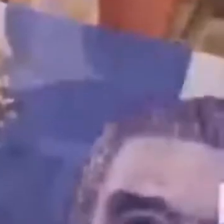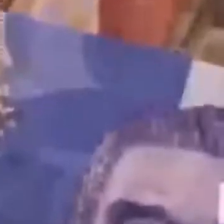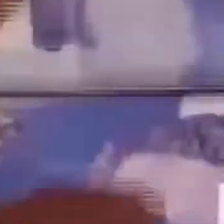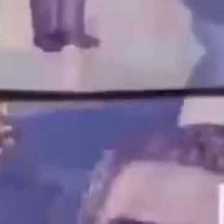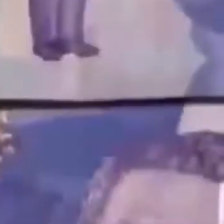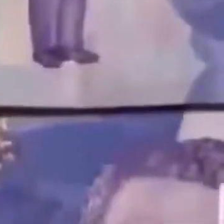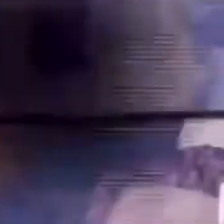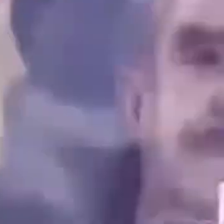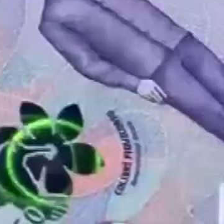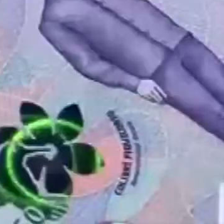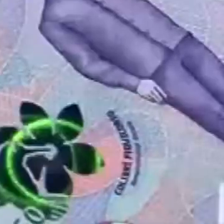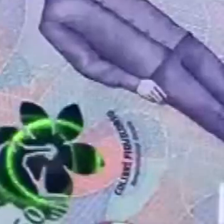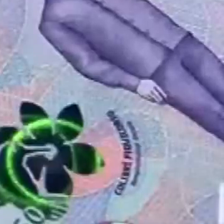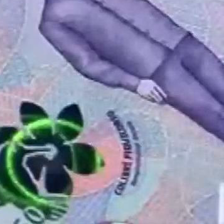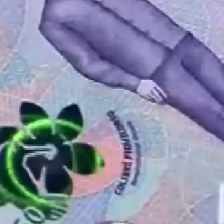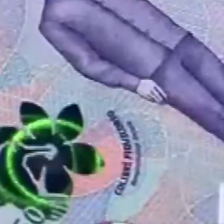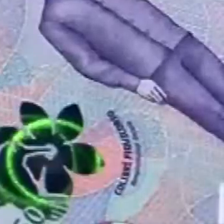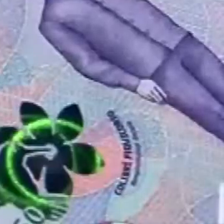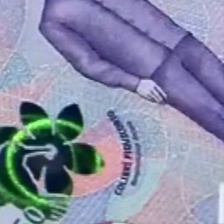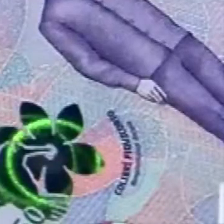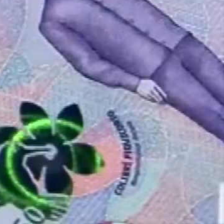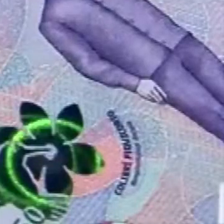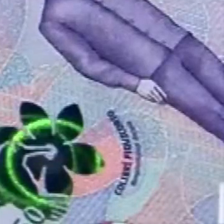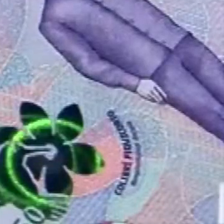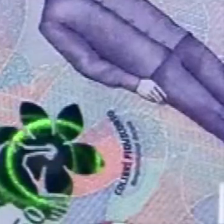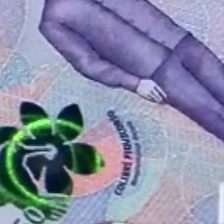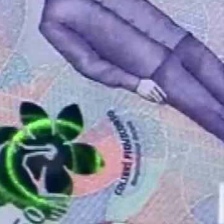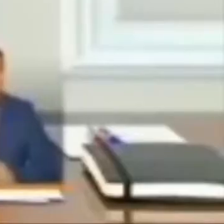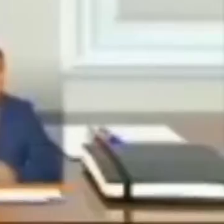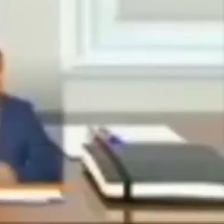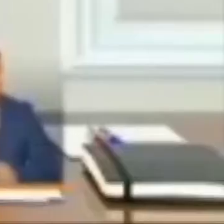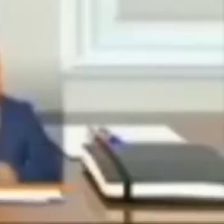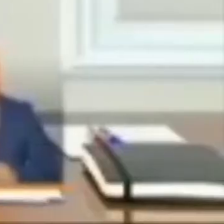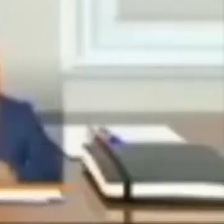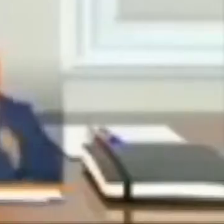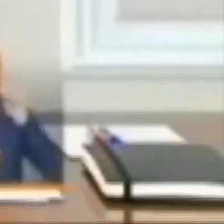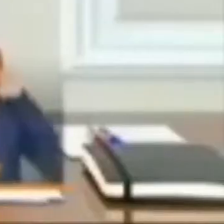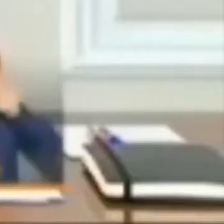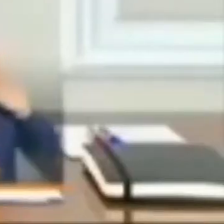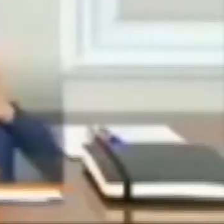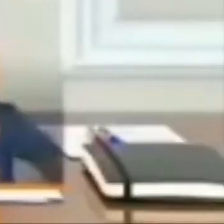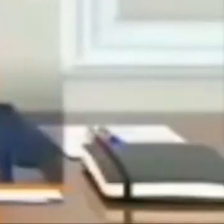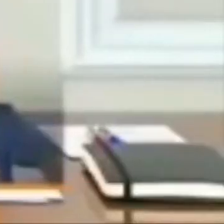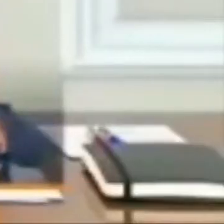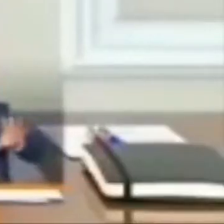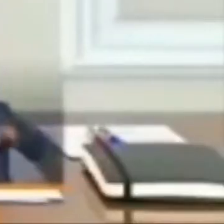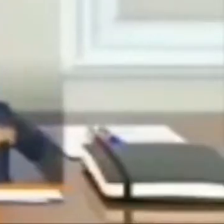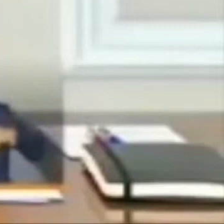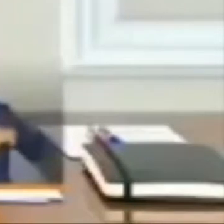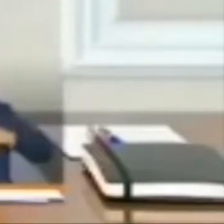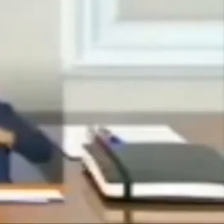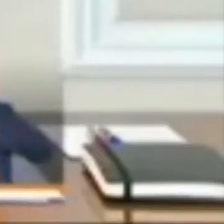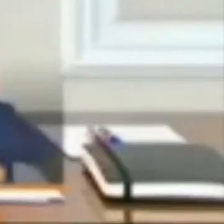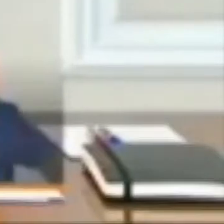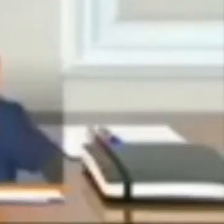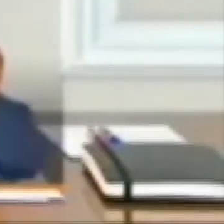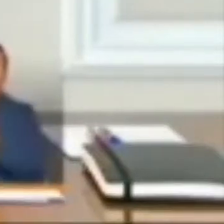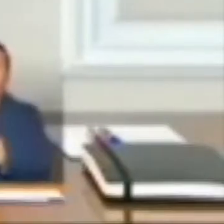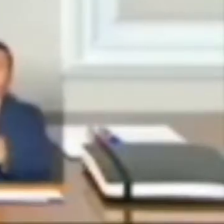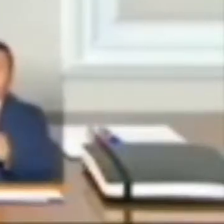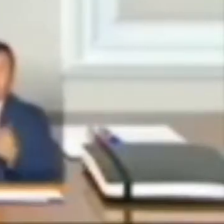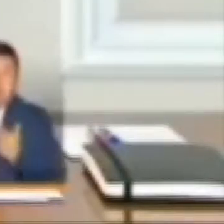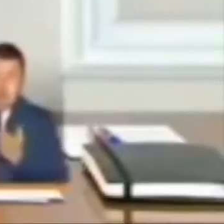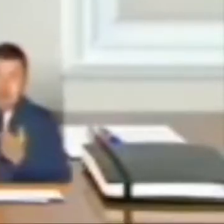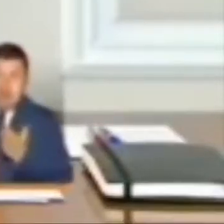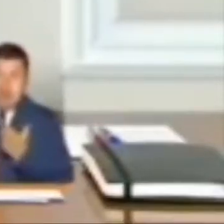Por supuesto, en los entes territoriales, la idea es también que los gobernadores y alcaldes también estén facultados para hacerlo,